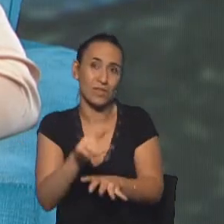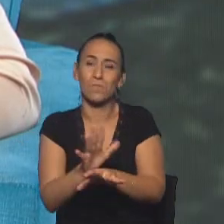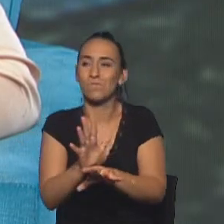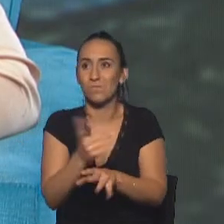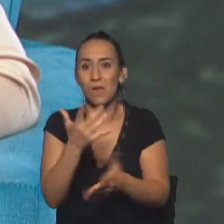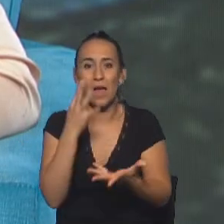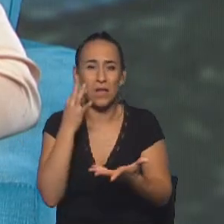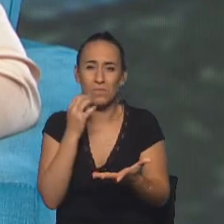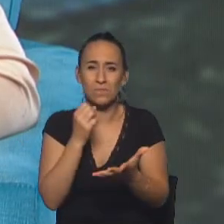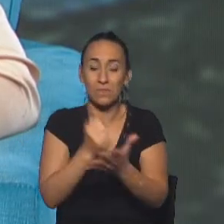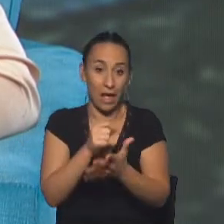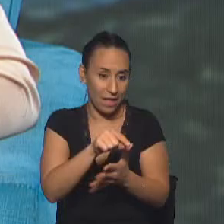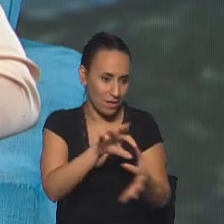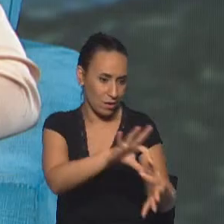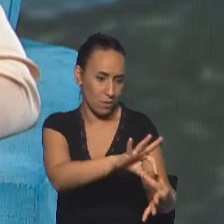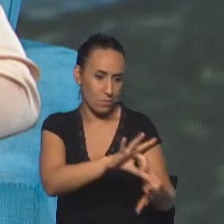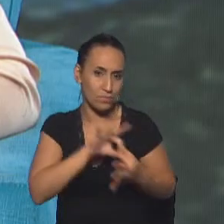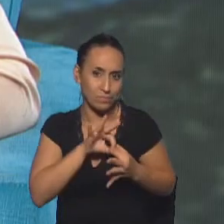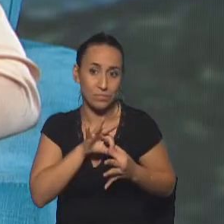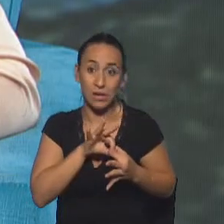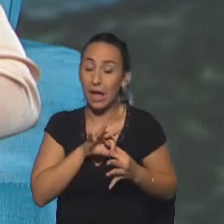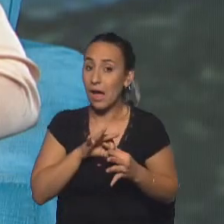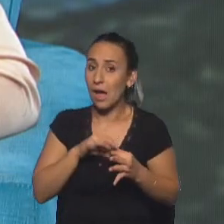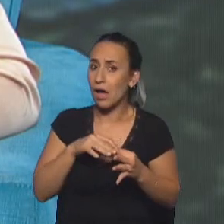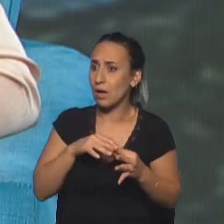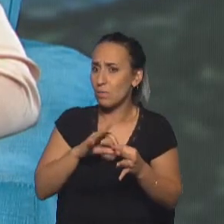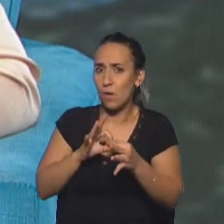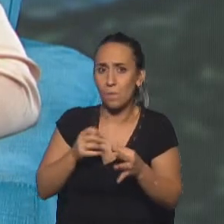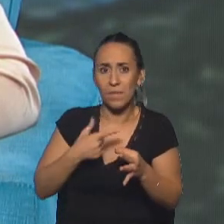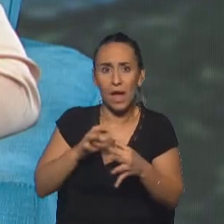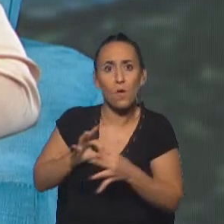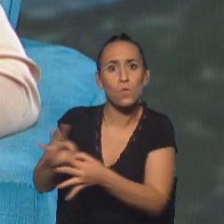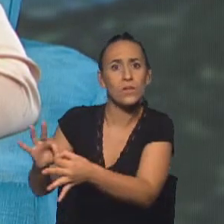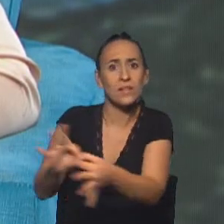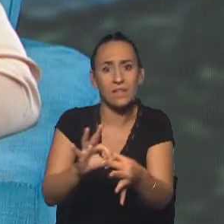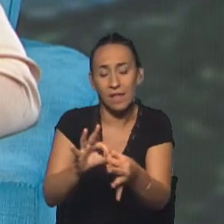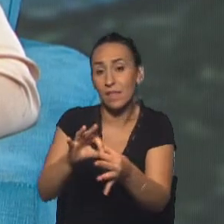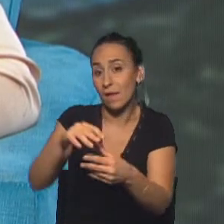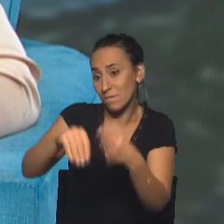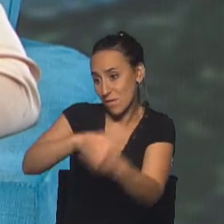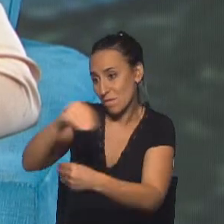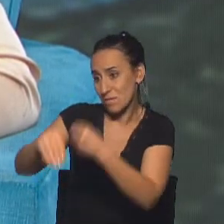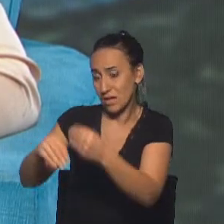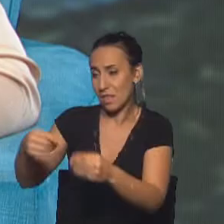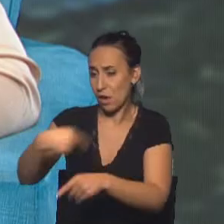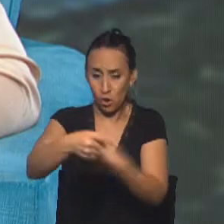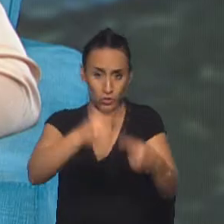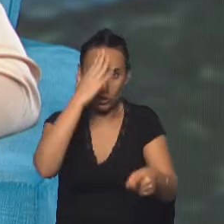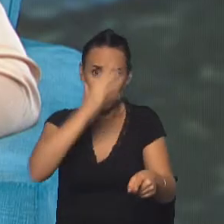a partir de ahí logró unirme a personas increíbles, como son los familiares de los caídos. Claro.